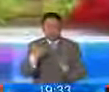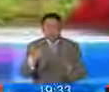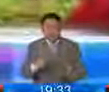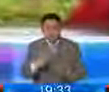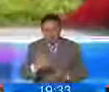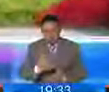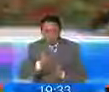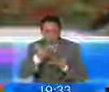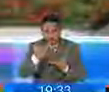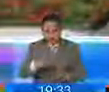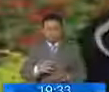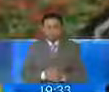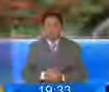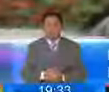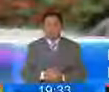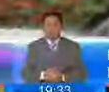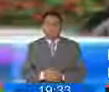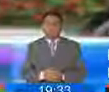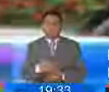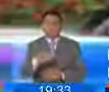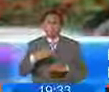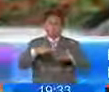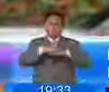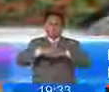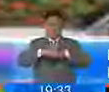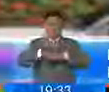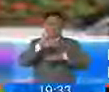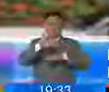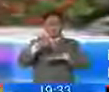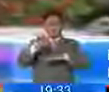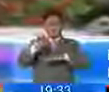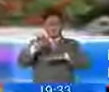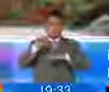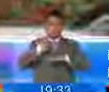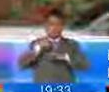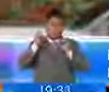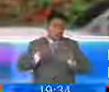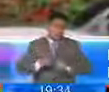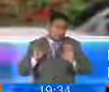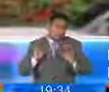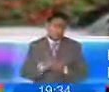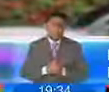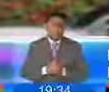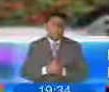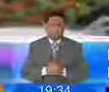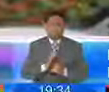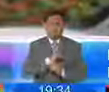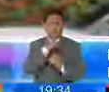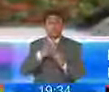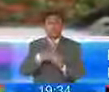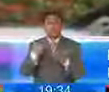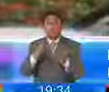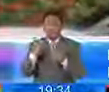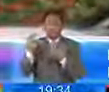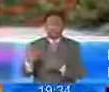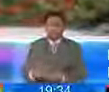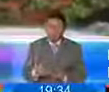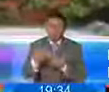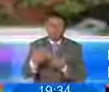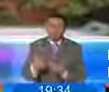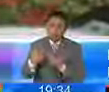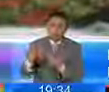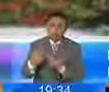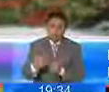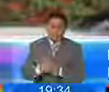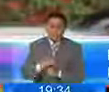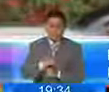con esto. Tenía que ser el mínimo 800. Y dije, bueno, ya con eso sí me alcanza. Postulé y todo, esperé las respuestas, pero me dice